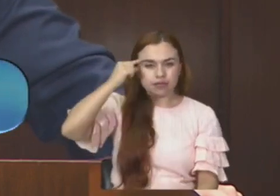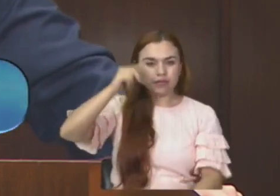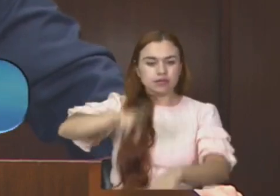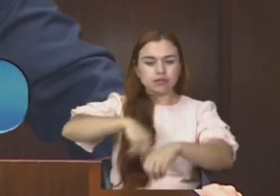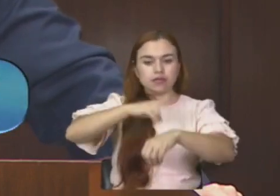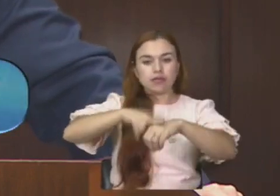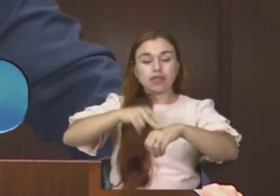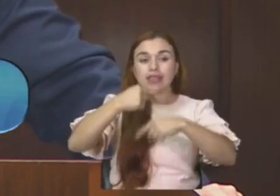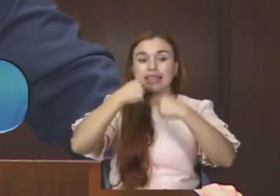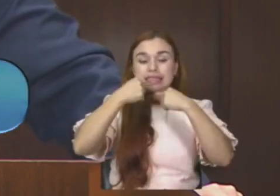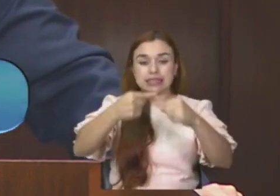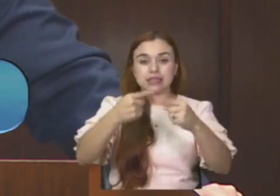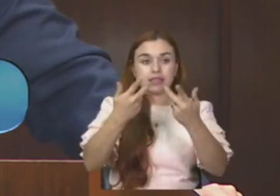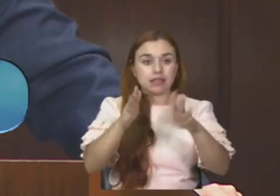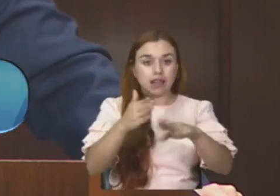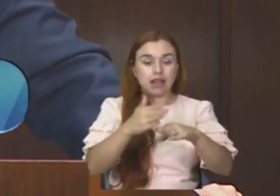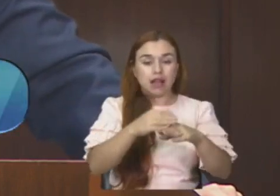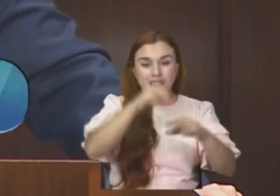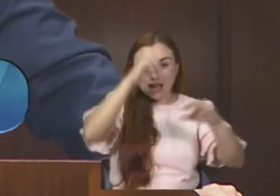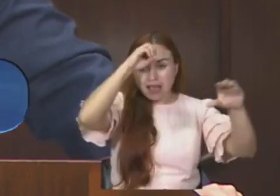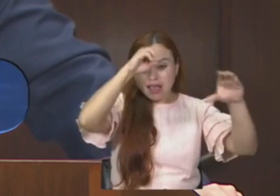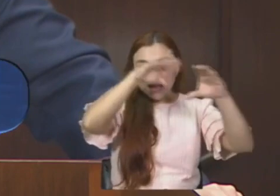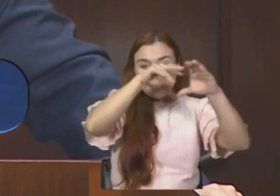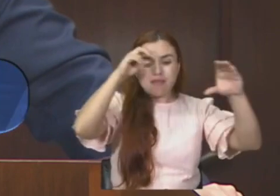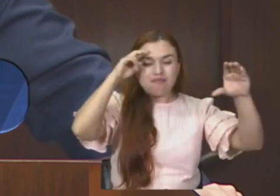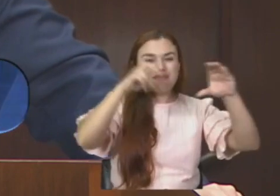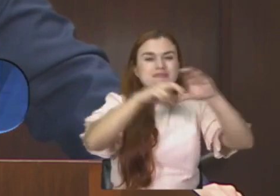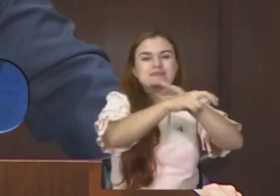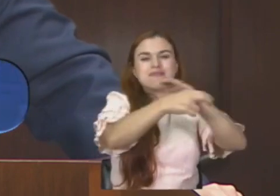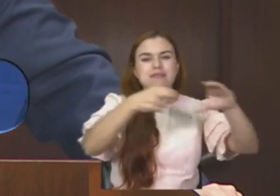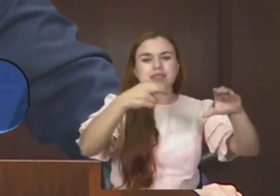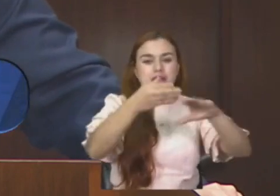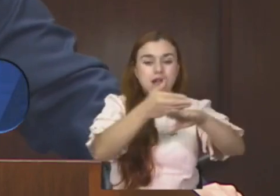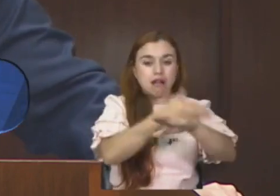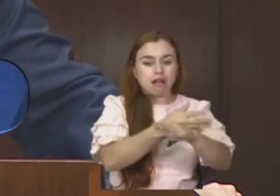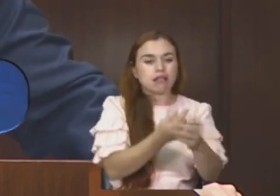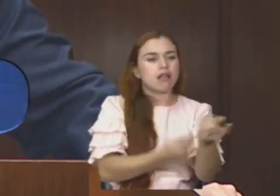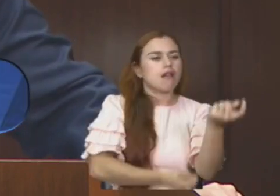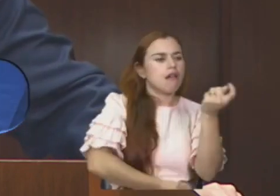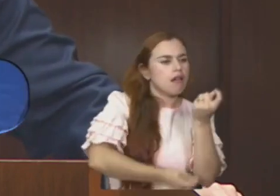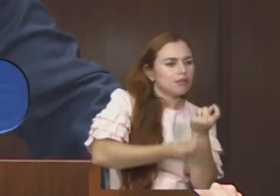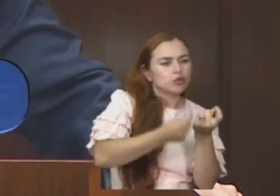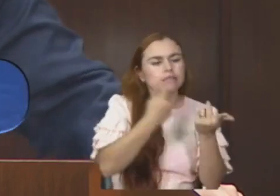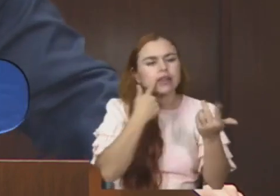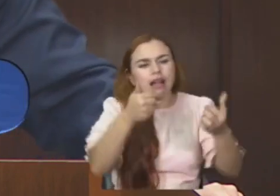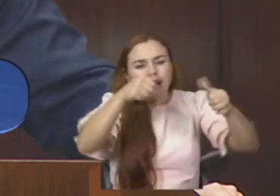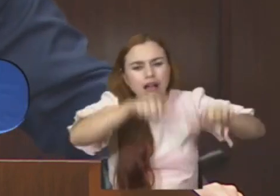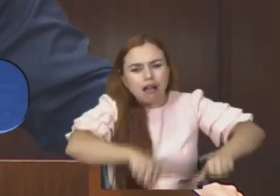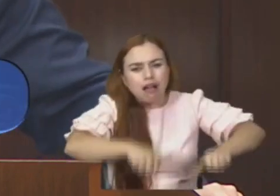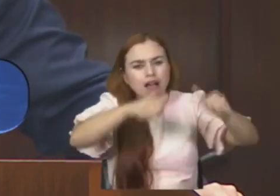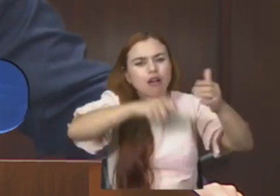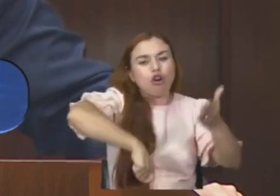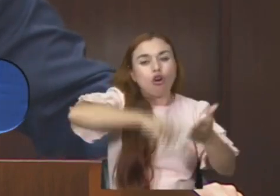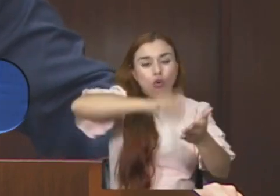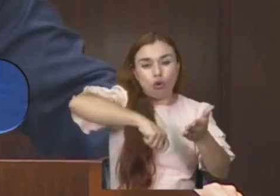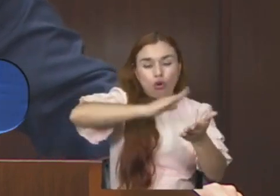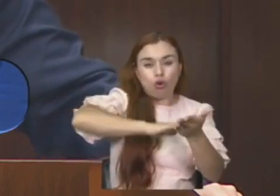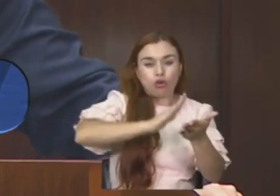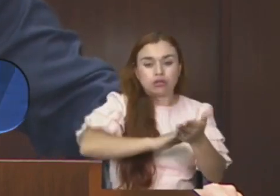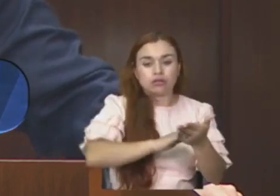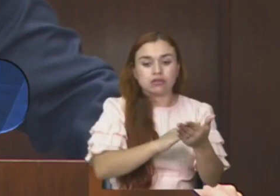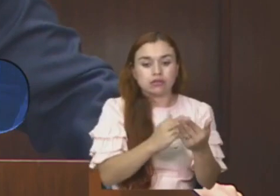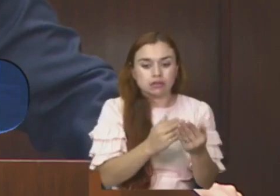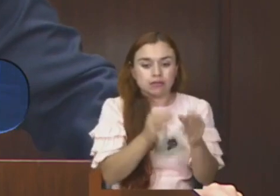que se regularicen las operaciones de la mina a través de la negociación y firma de un nuevo contrato con el propósito